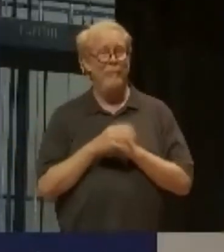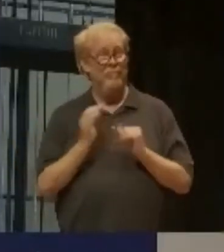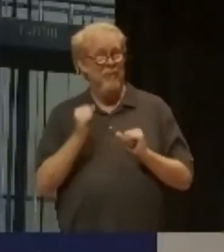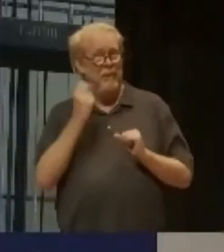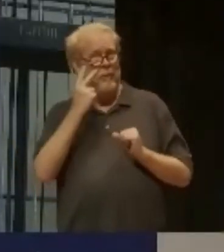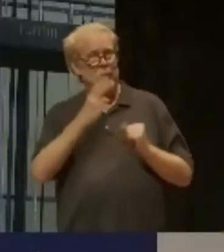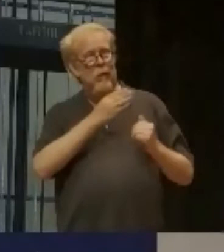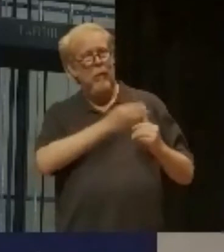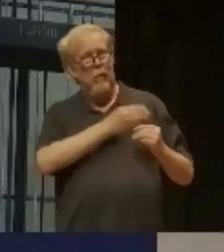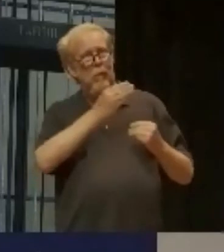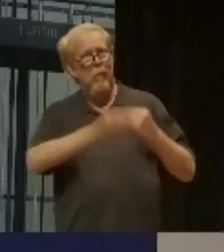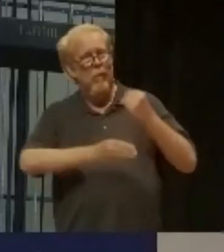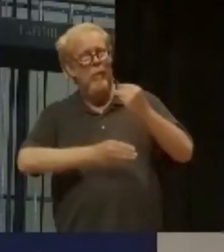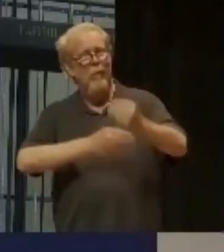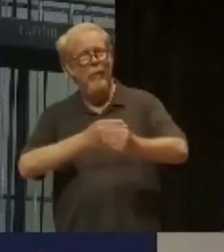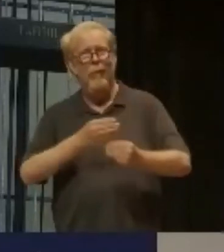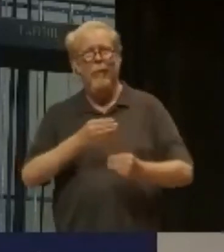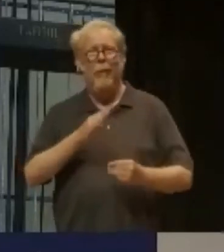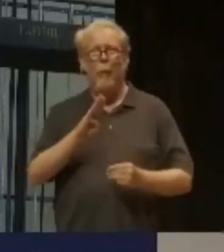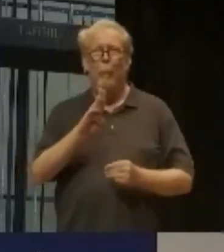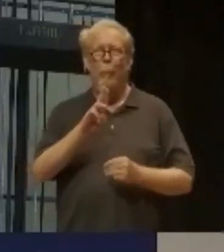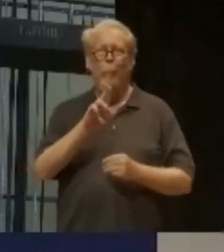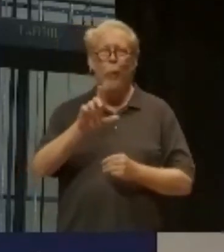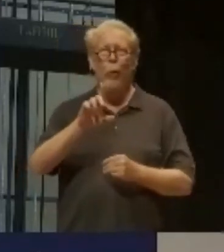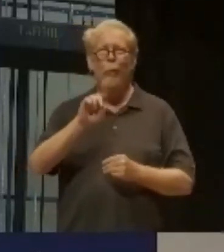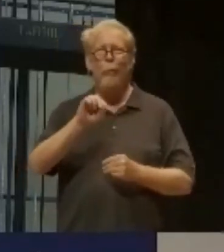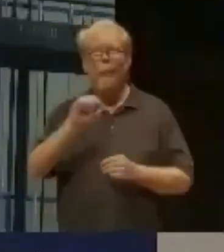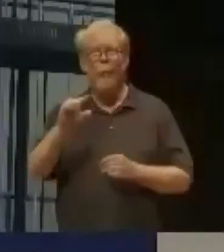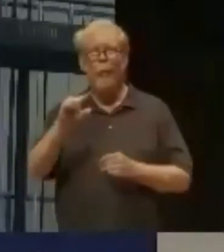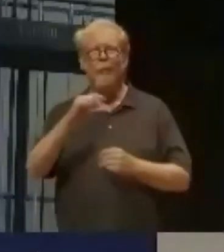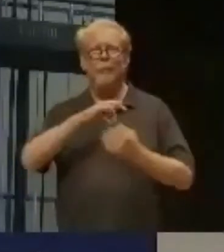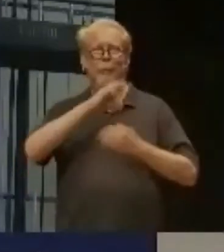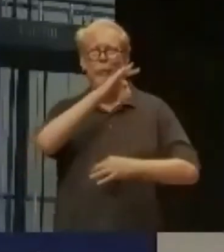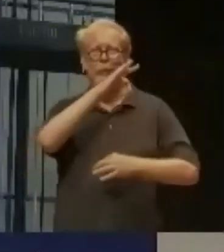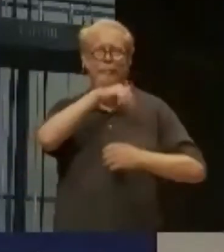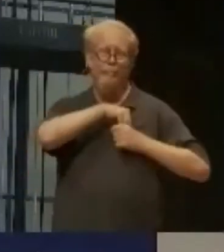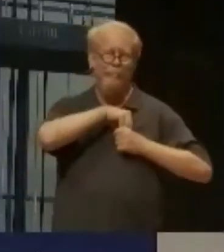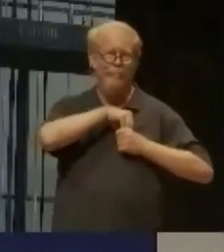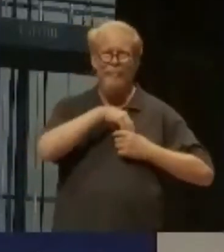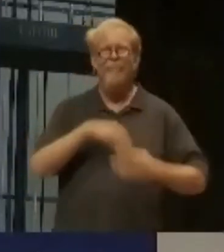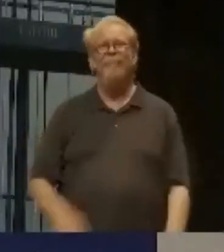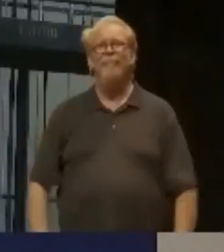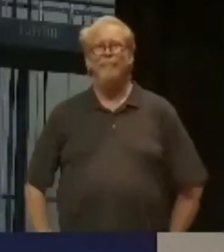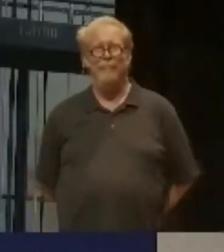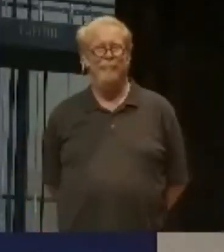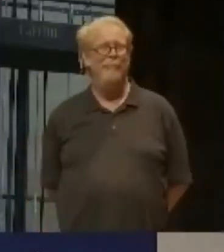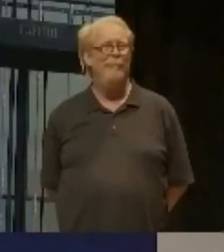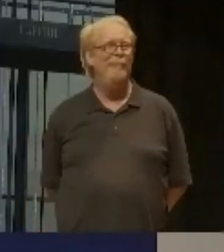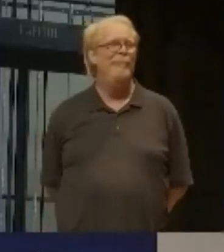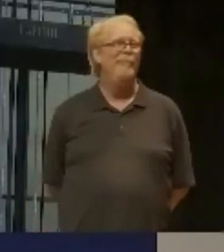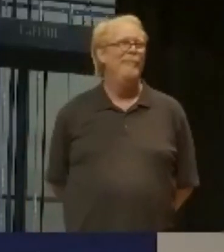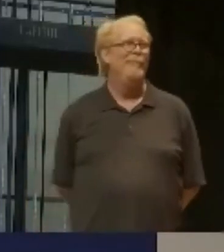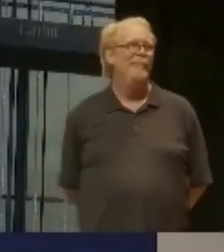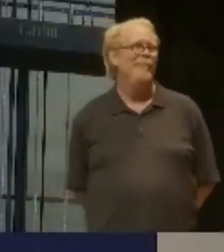Burbank también. Como ven, tenemos el espíritu Bulldog por todos lados. Gracias.